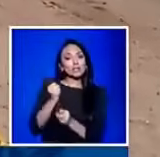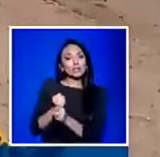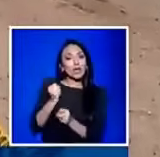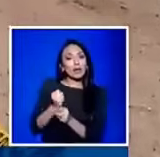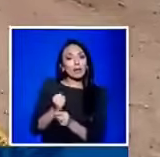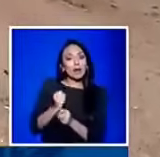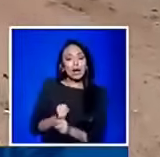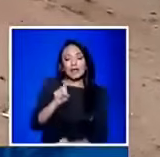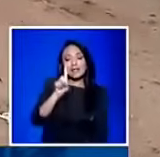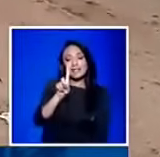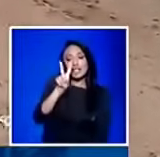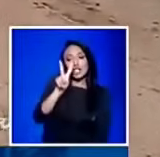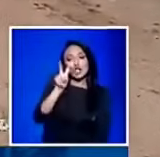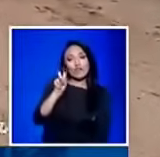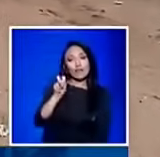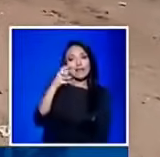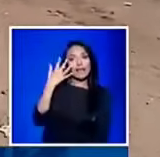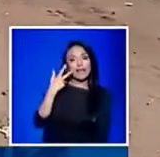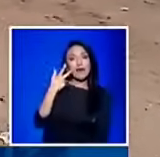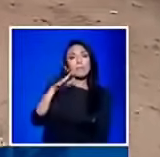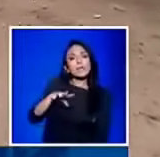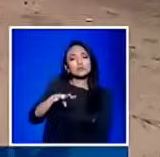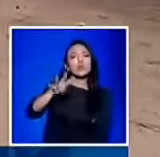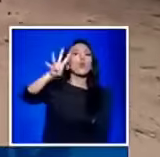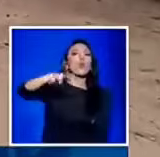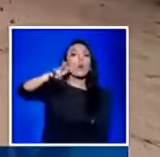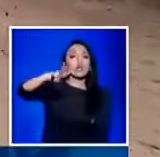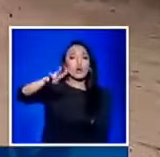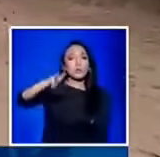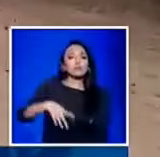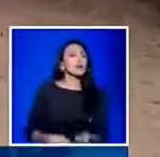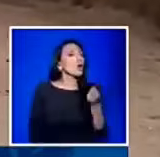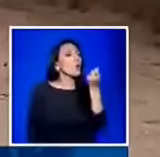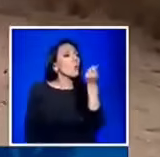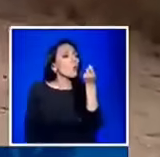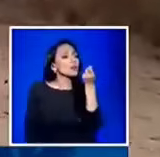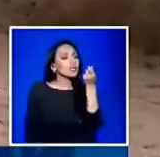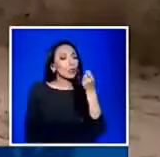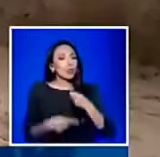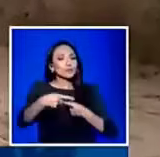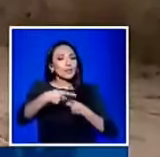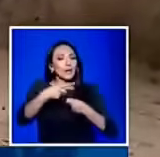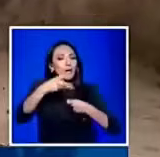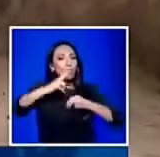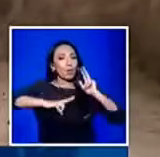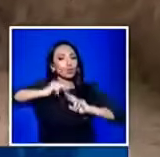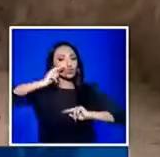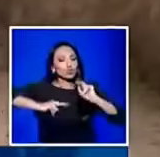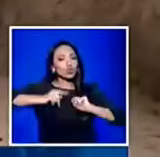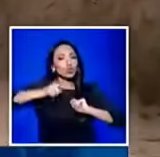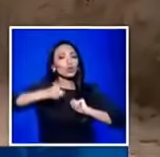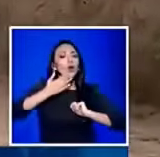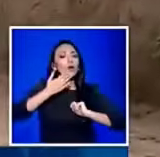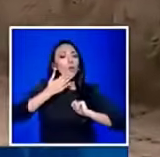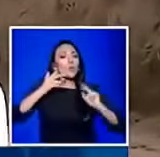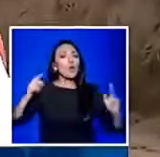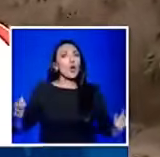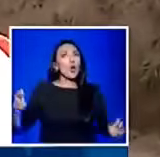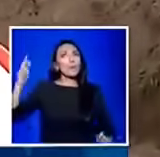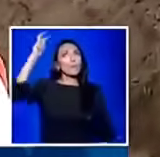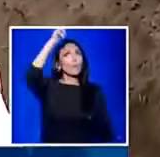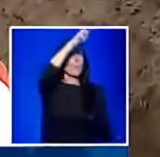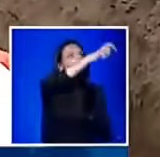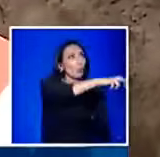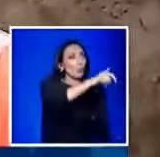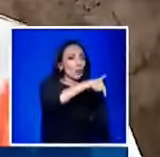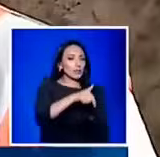unos 120 días, es decir, unos 4 meses. ¿Cuál es el costo de la intervención y sobre todo qué características tendrá este puente peatonal? Buenos días.